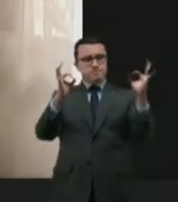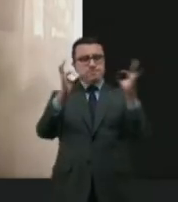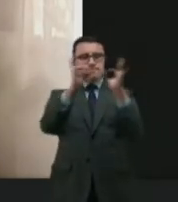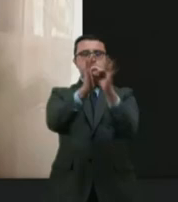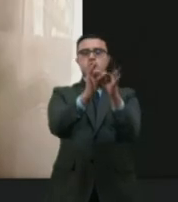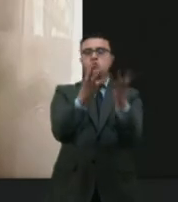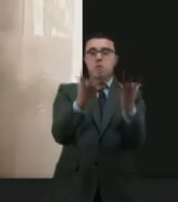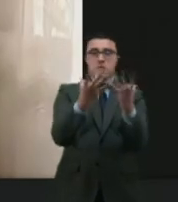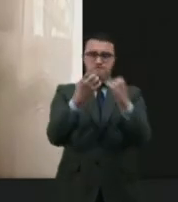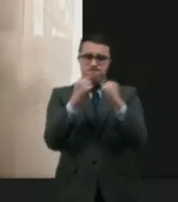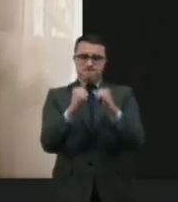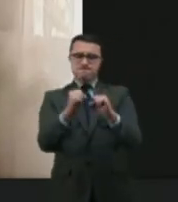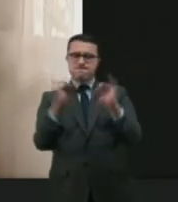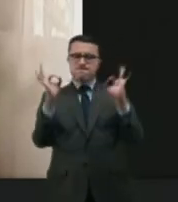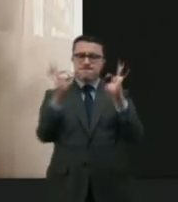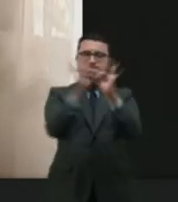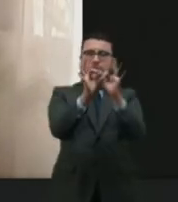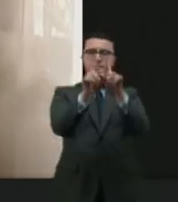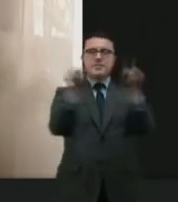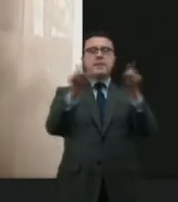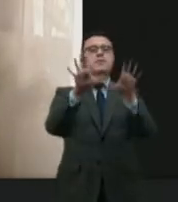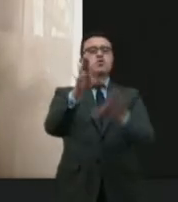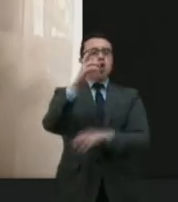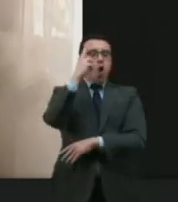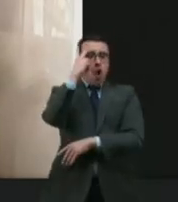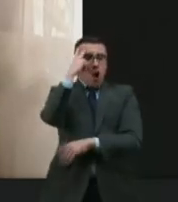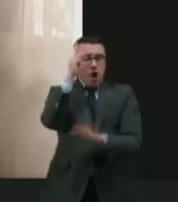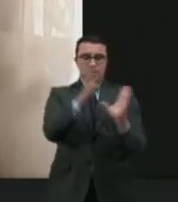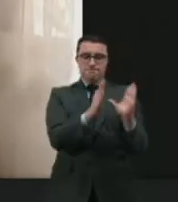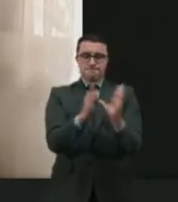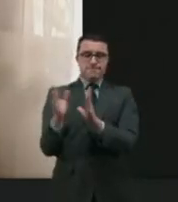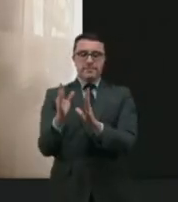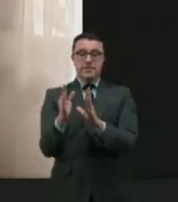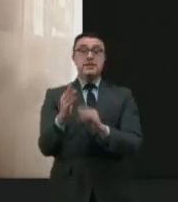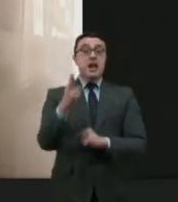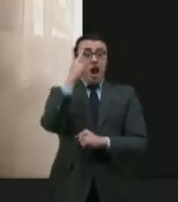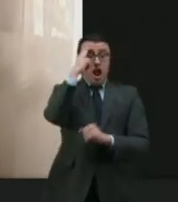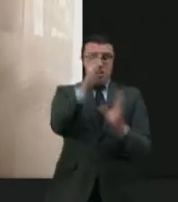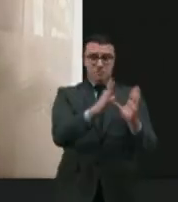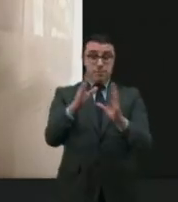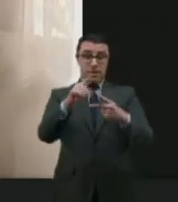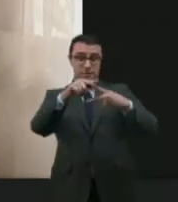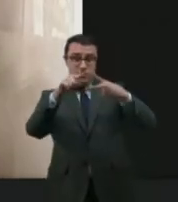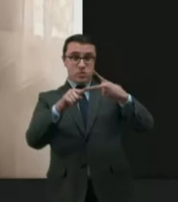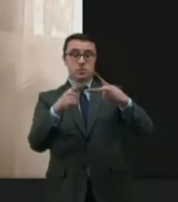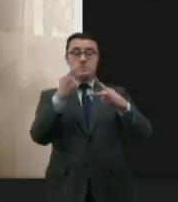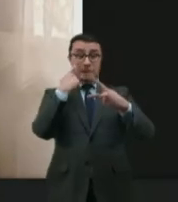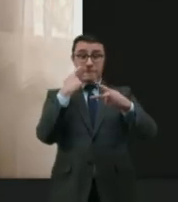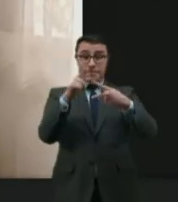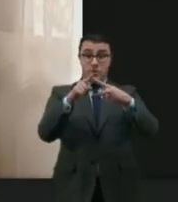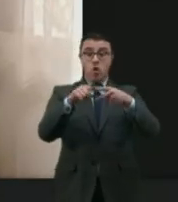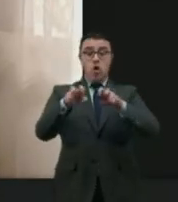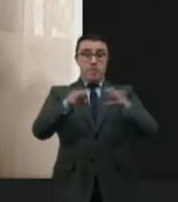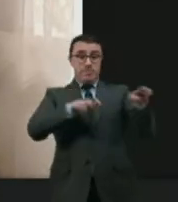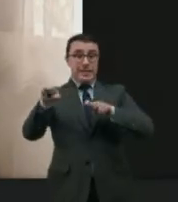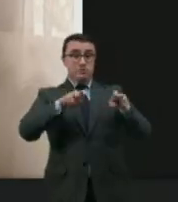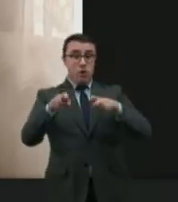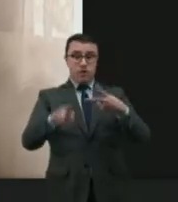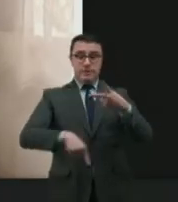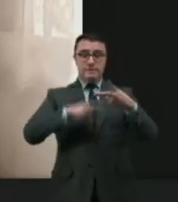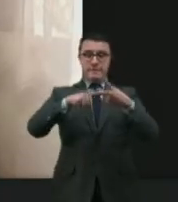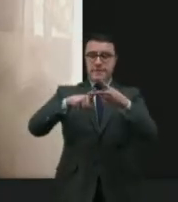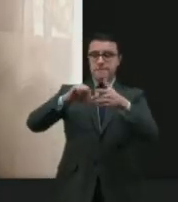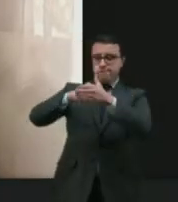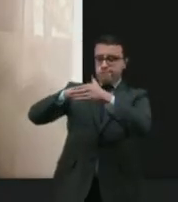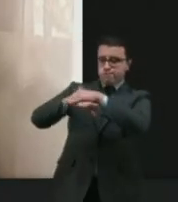nuestros esfuerzos hacia la parte logística. Y en logística hay dos partes fundamentales y es el transporte y el almacenamiento. Y